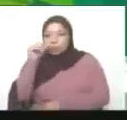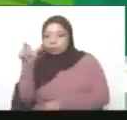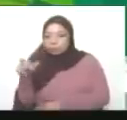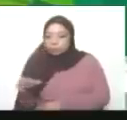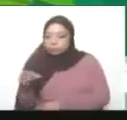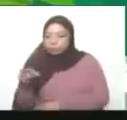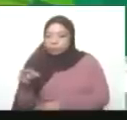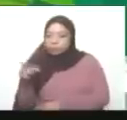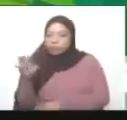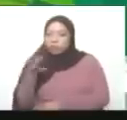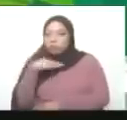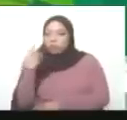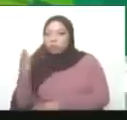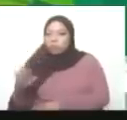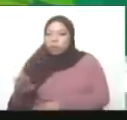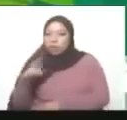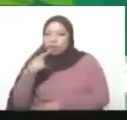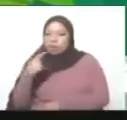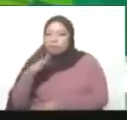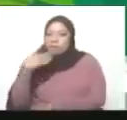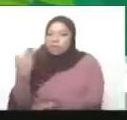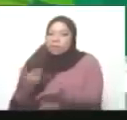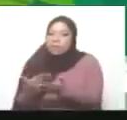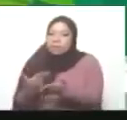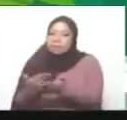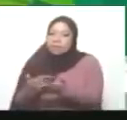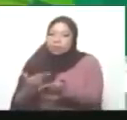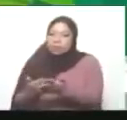cuando muere él deja un testamento